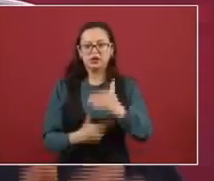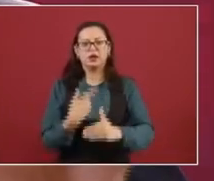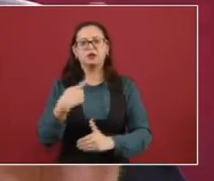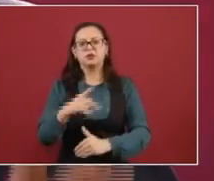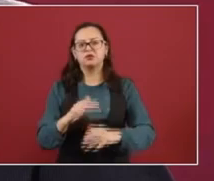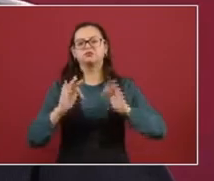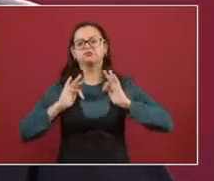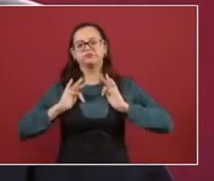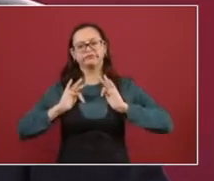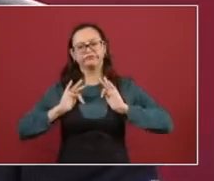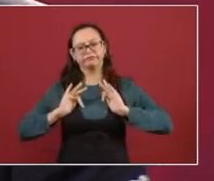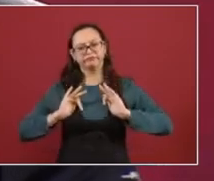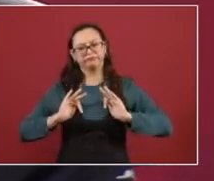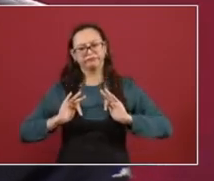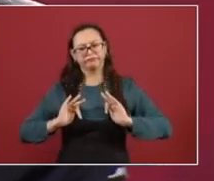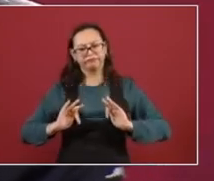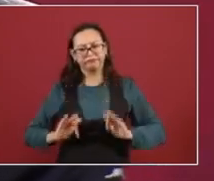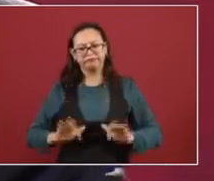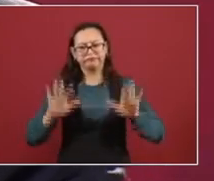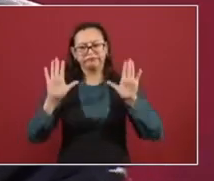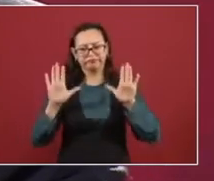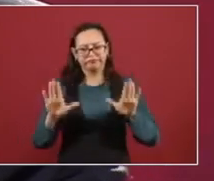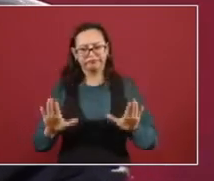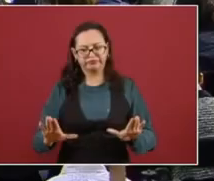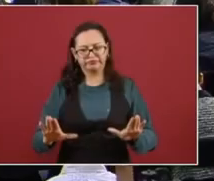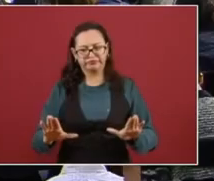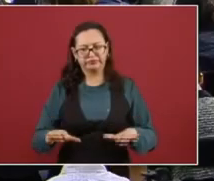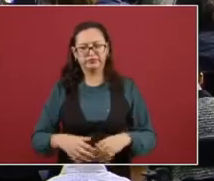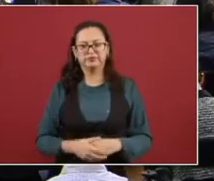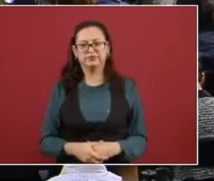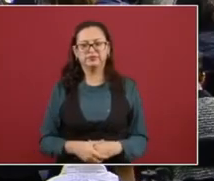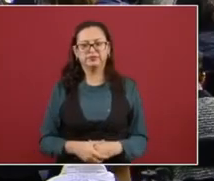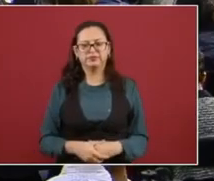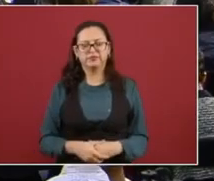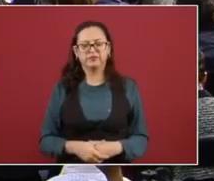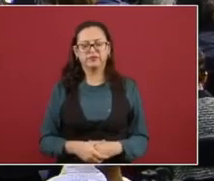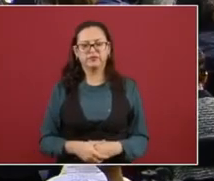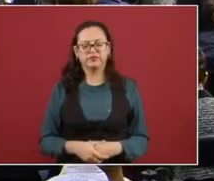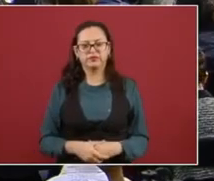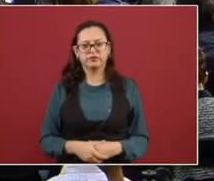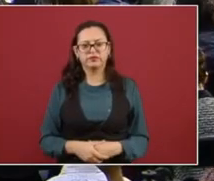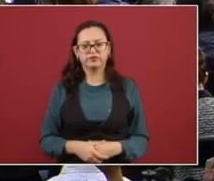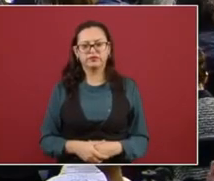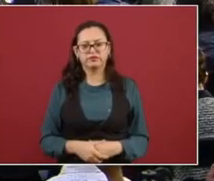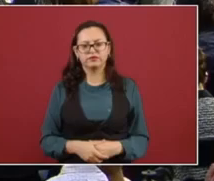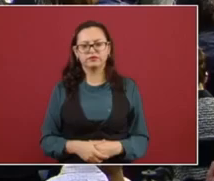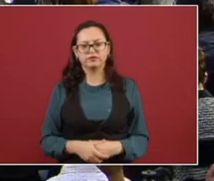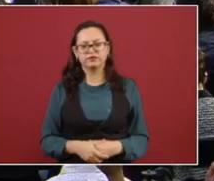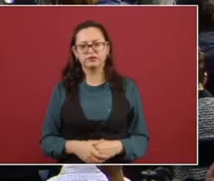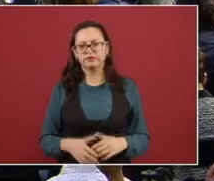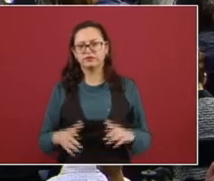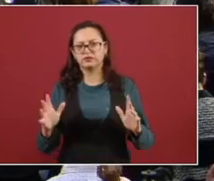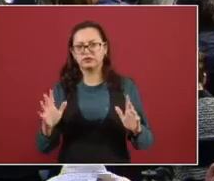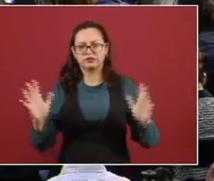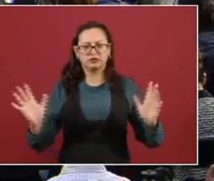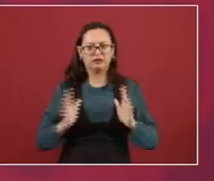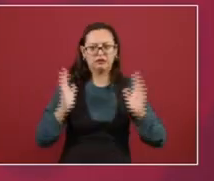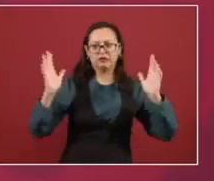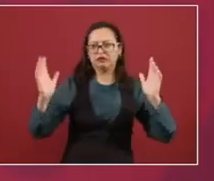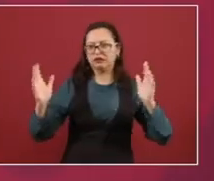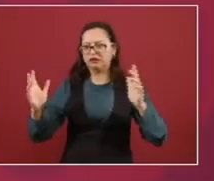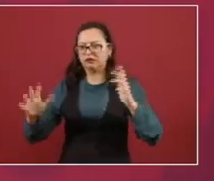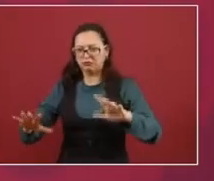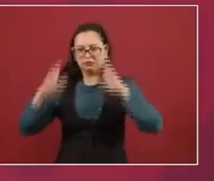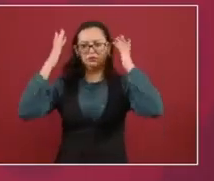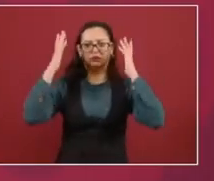serenos, o sea, tranquilos, sin aspavientos